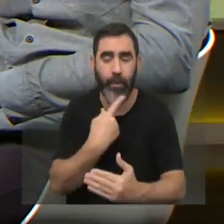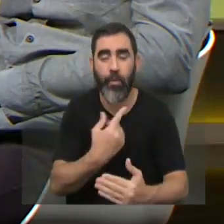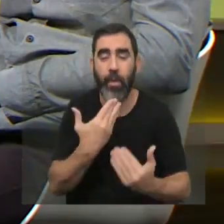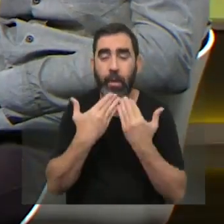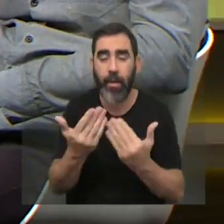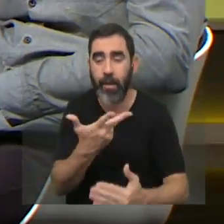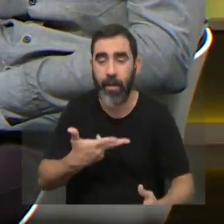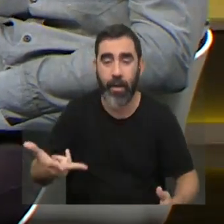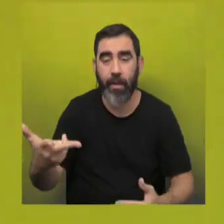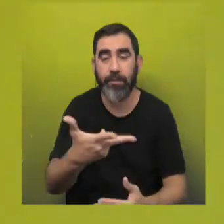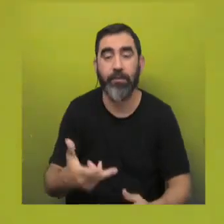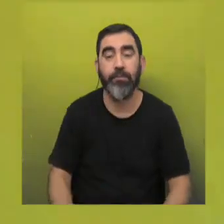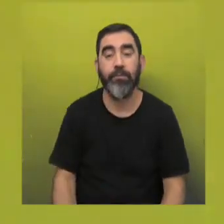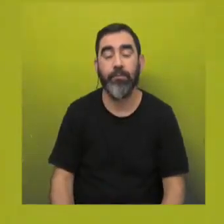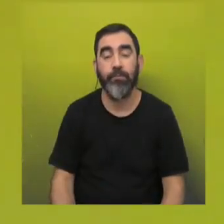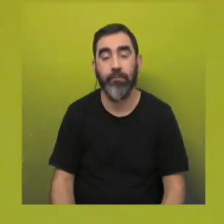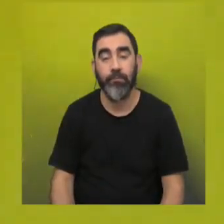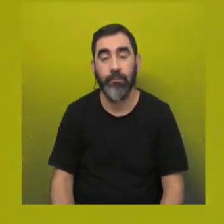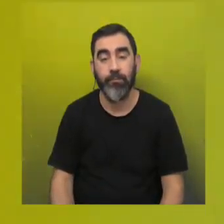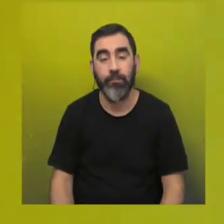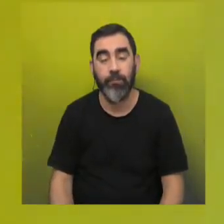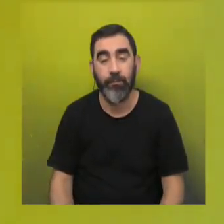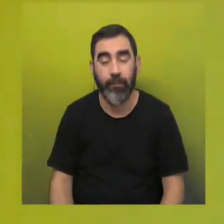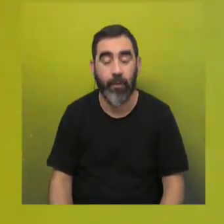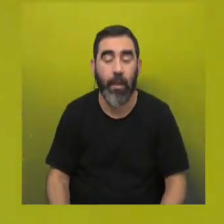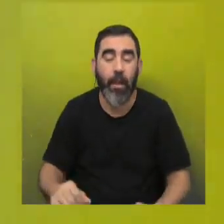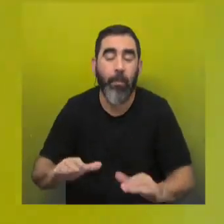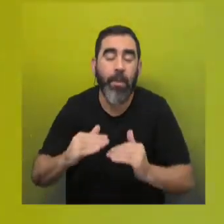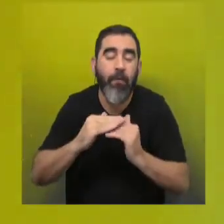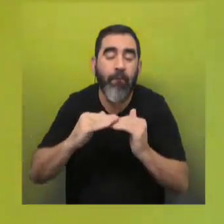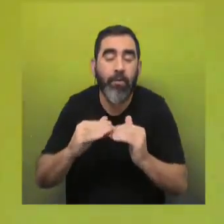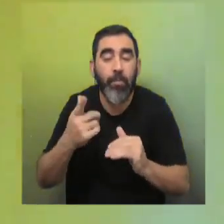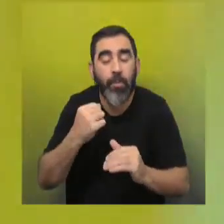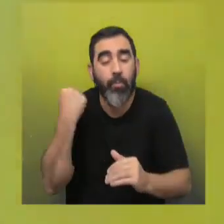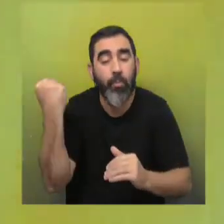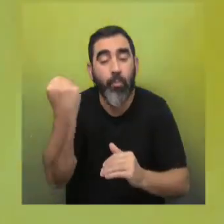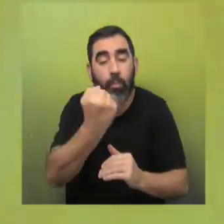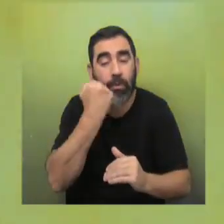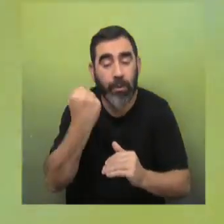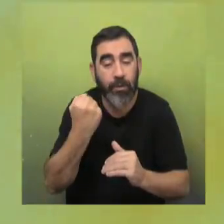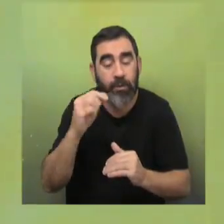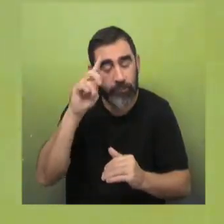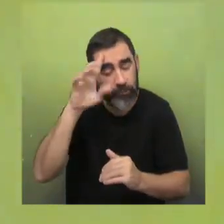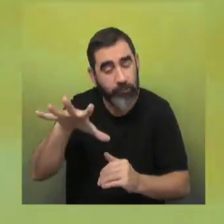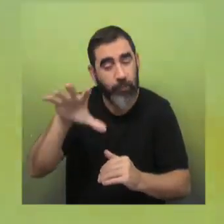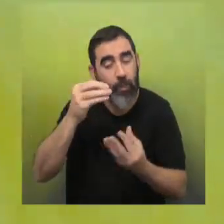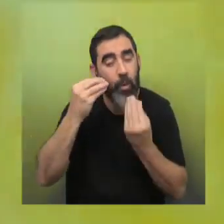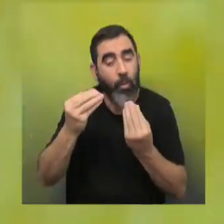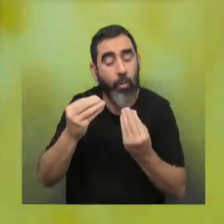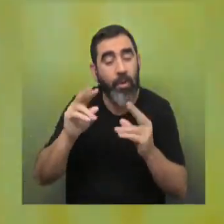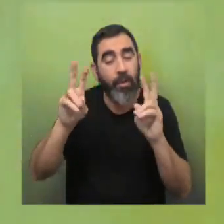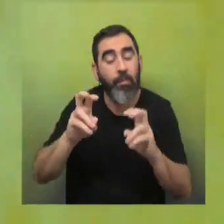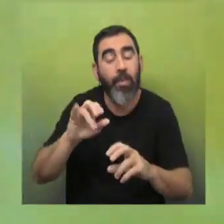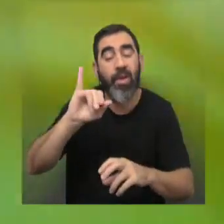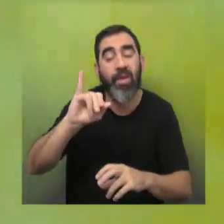acompañarnos. Yo creo que, aunque sea básico, todavía el día de hoy es importante una línea para recordarnos cómo se define el concepto de